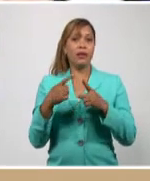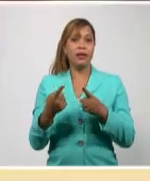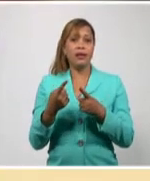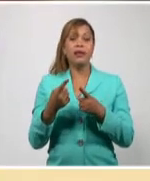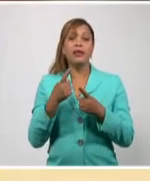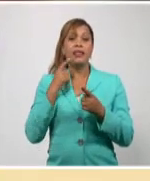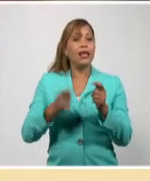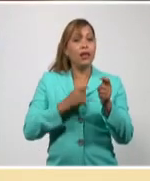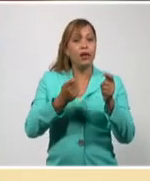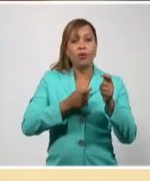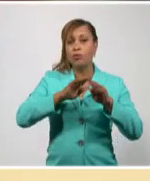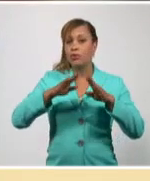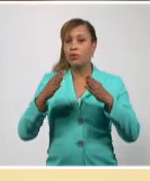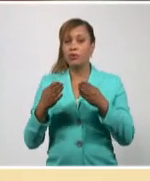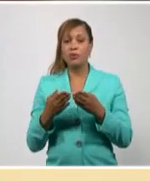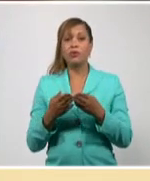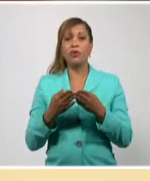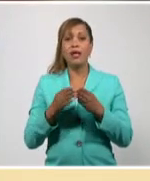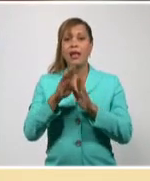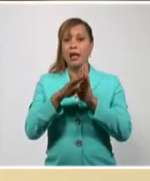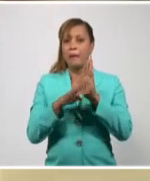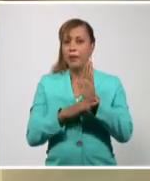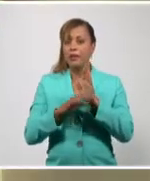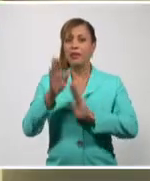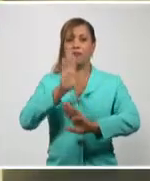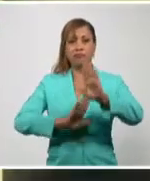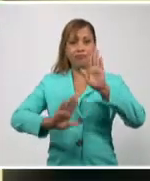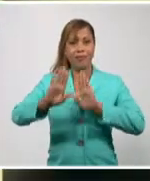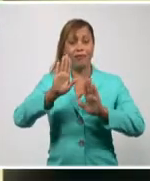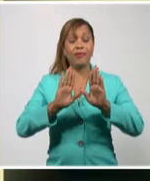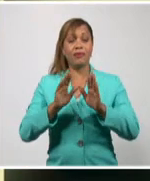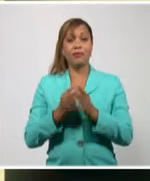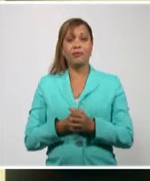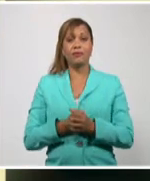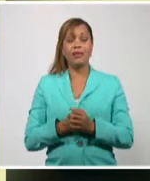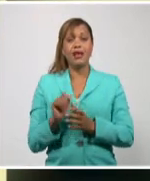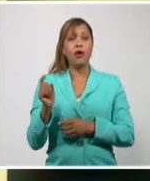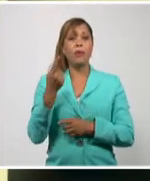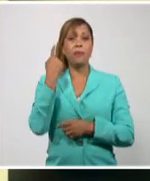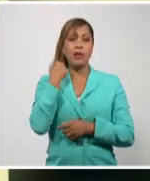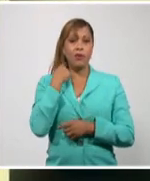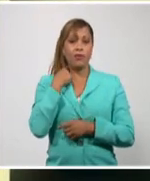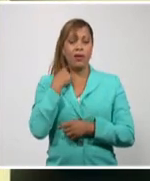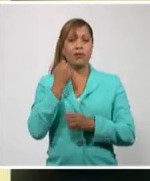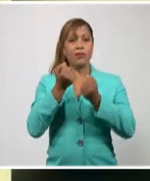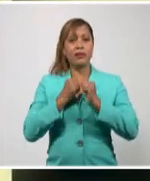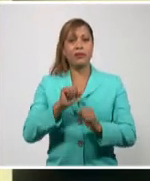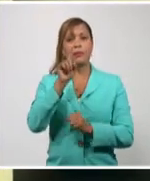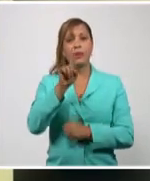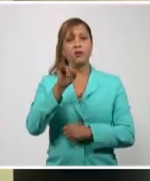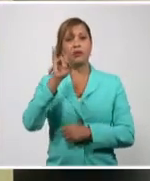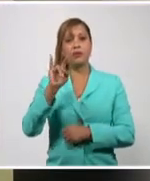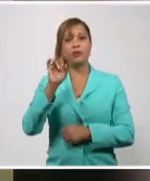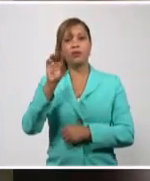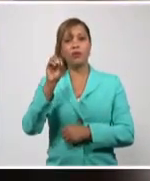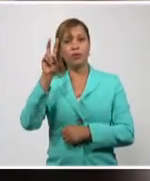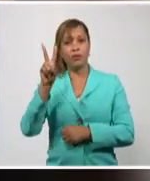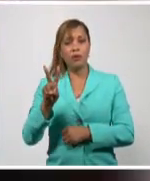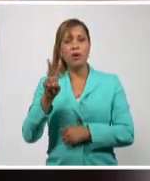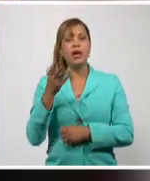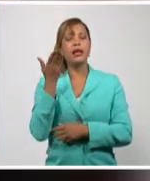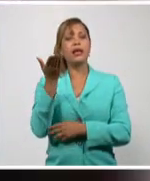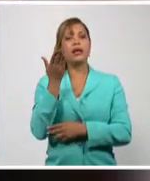medidas impositivas y ultrajantes como la enmienda Platt. Durante los primeros años de la República, nacida en 1902, reclamó el apoyo para